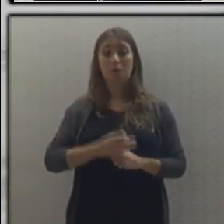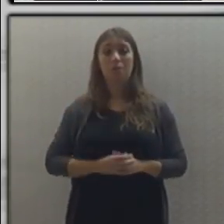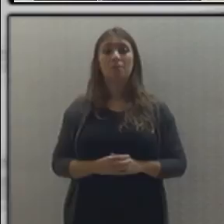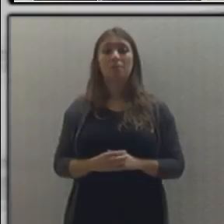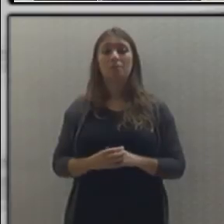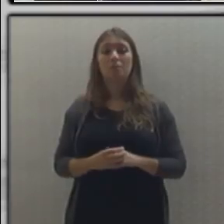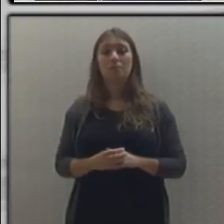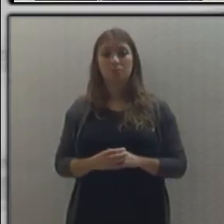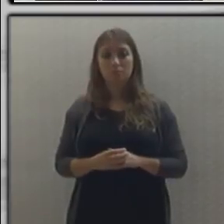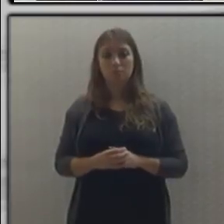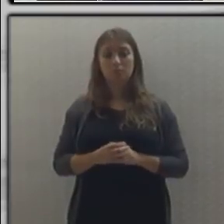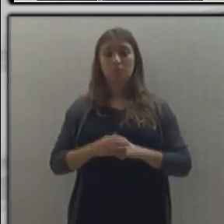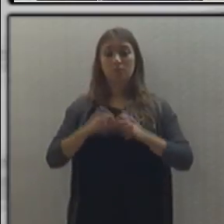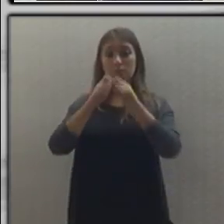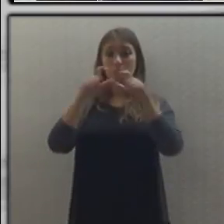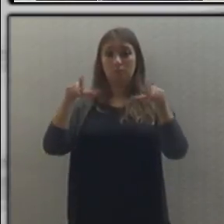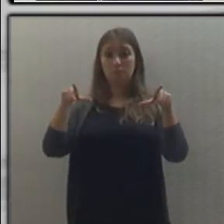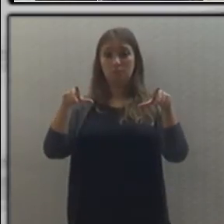precisamente entrar.